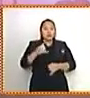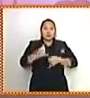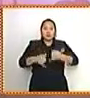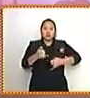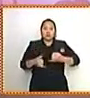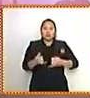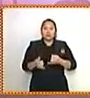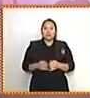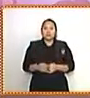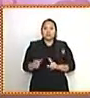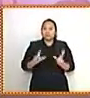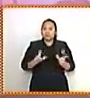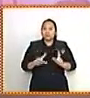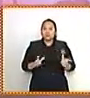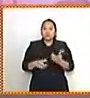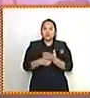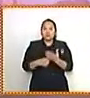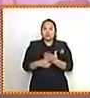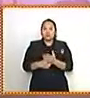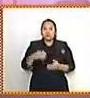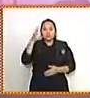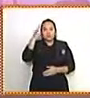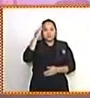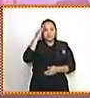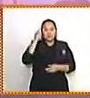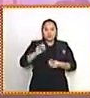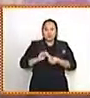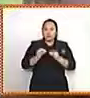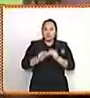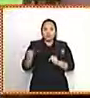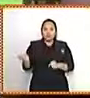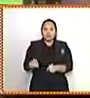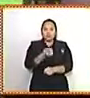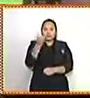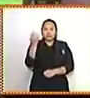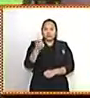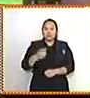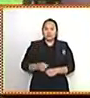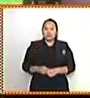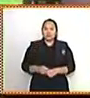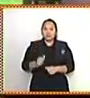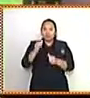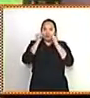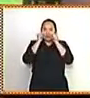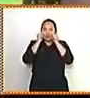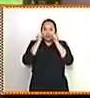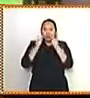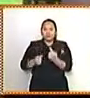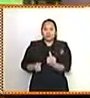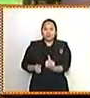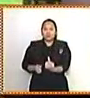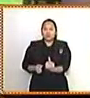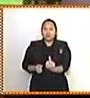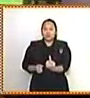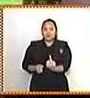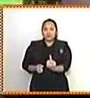jugadores. Así que alice su boleto porque vamos a conocer el primer dígito seleccionado. Atentos porque este es